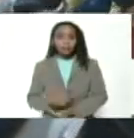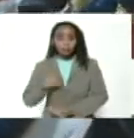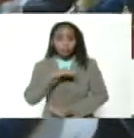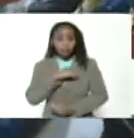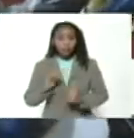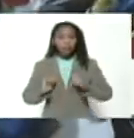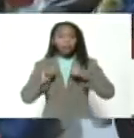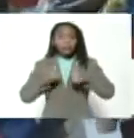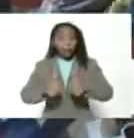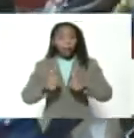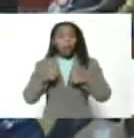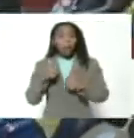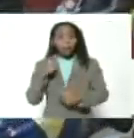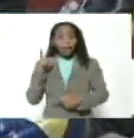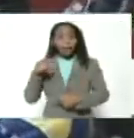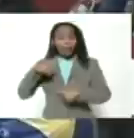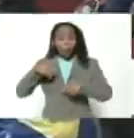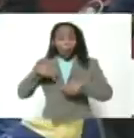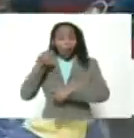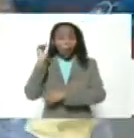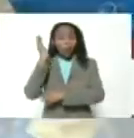Muy bien esta jornada de hoy,